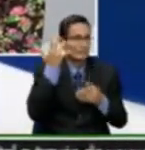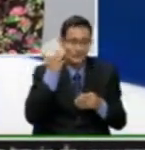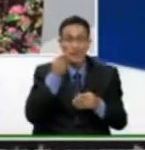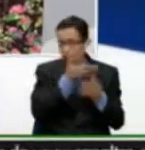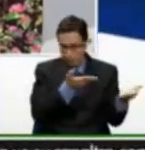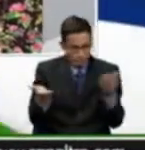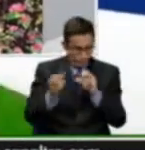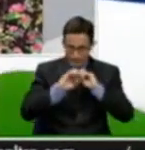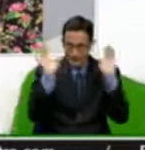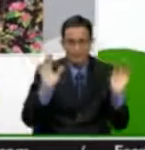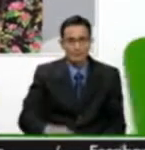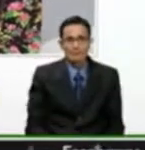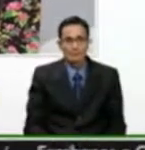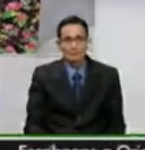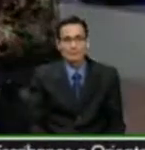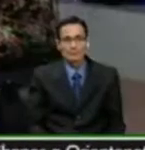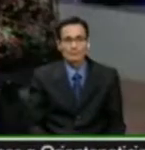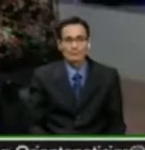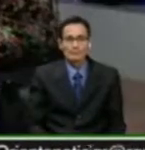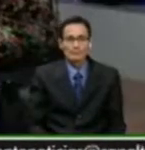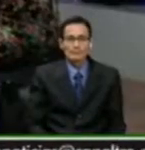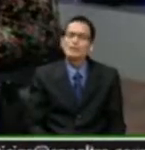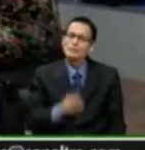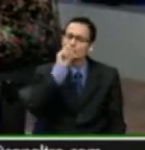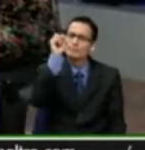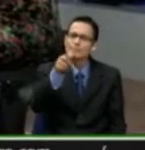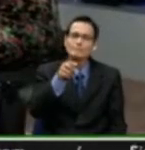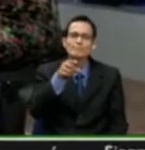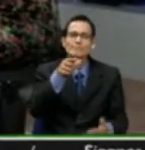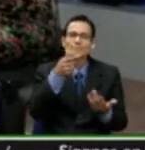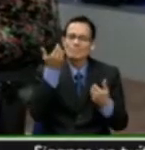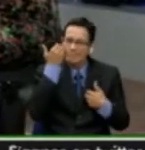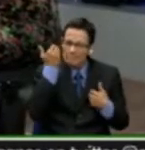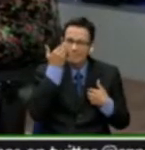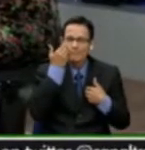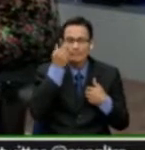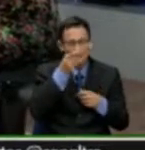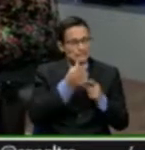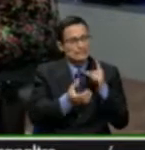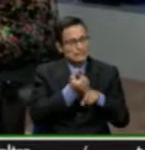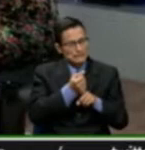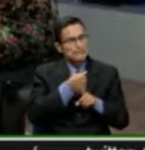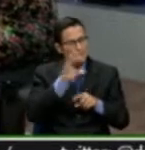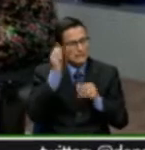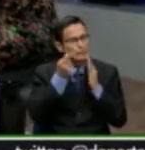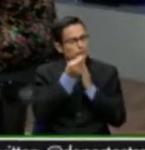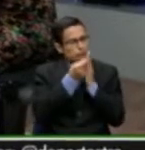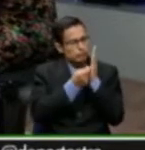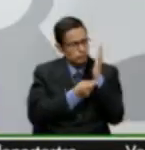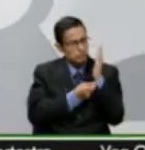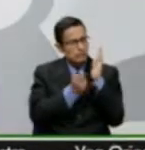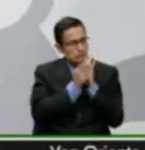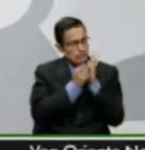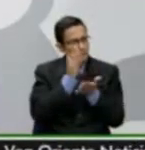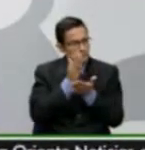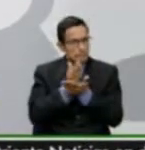participen. Bueno, ¿y qué enfermedades se han detectado en estas jornadas de vacunación y cuáles son las más frecuentes? Bueno, a nivel